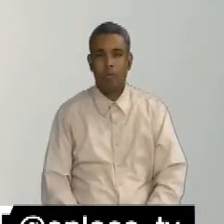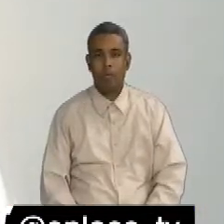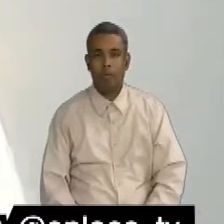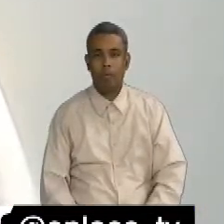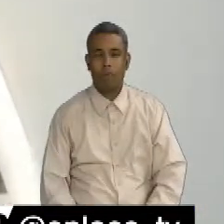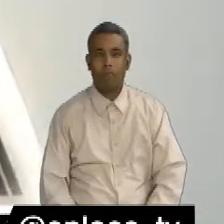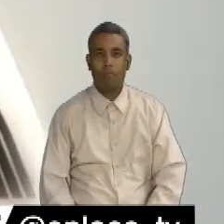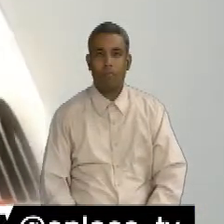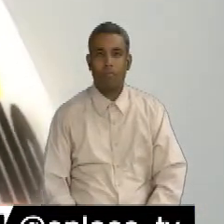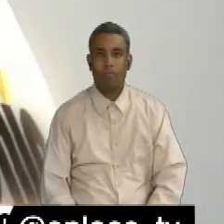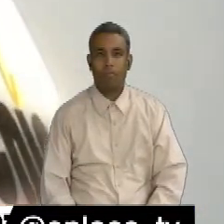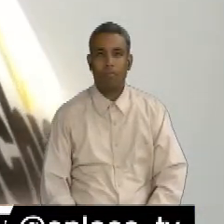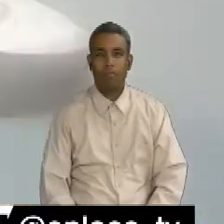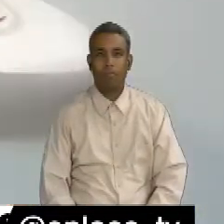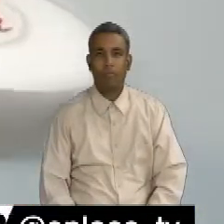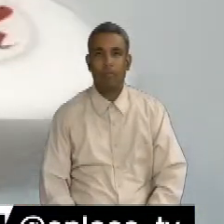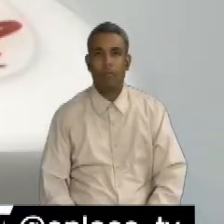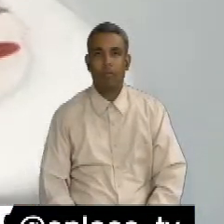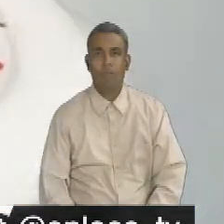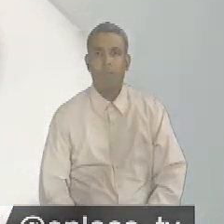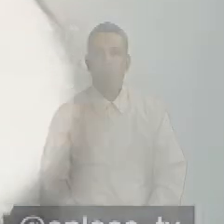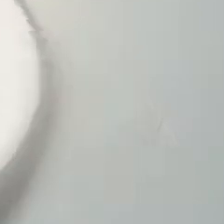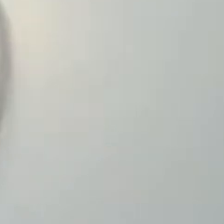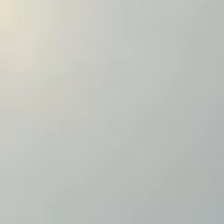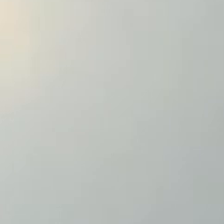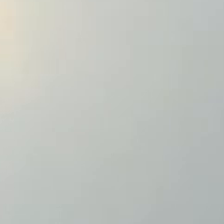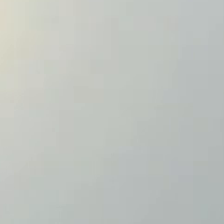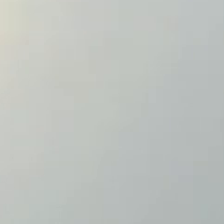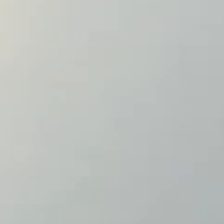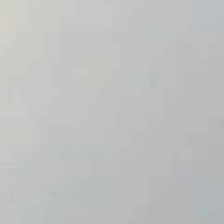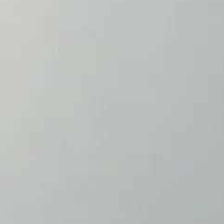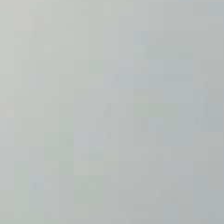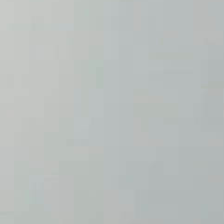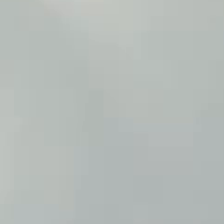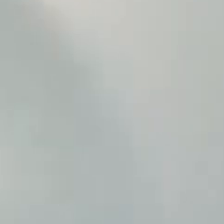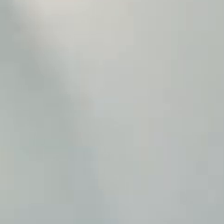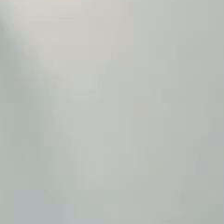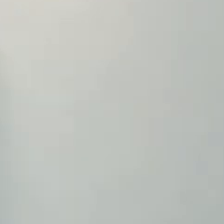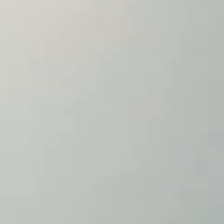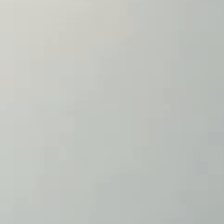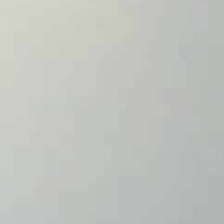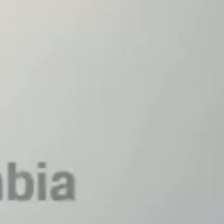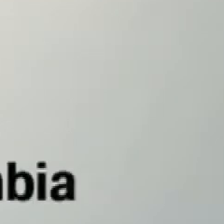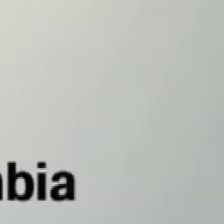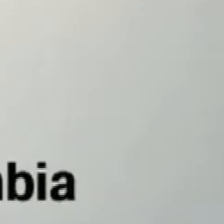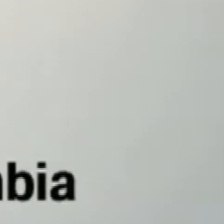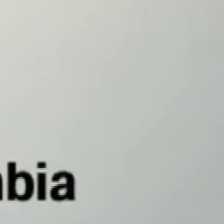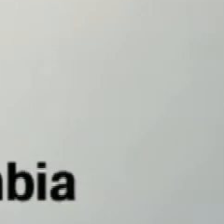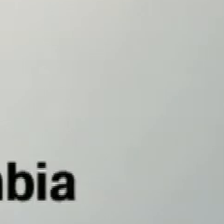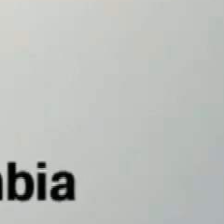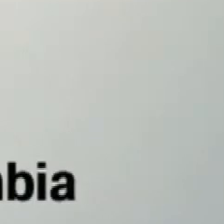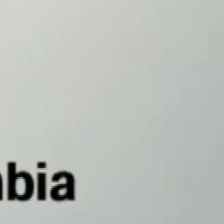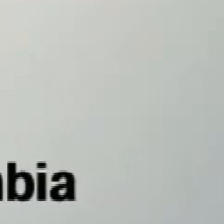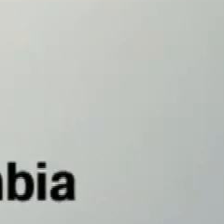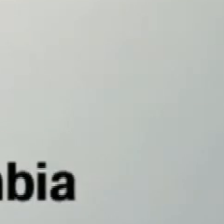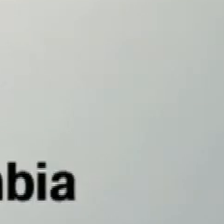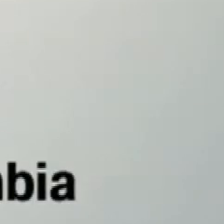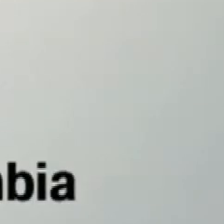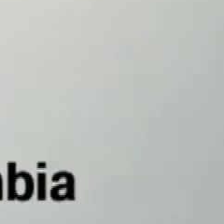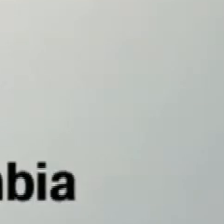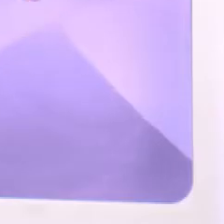Hasta aquí los deportes, con el patrocinio de Restaurante El Machín Gourmet, ahora en su nueva sede en el barrio Colombia.